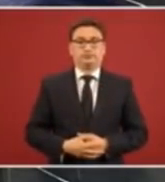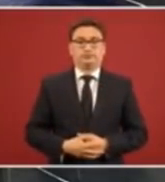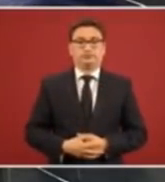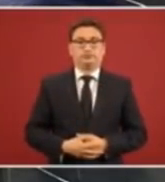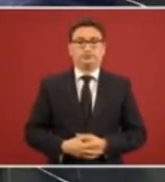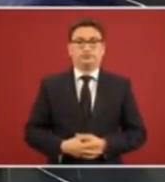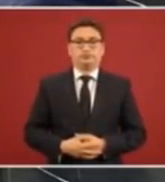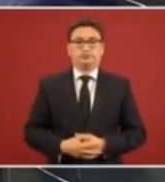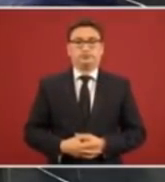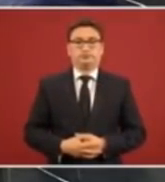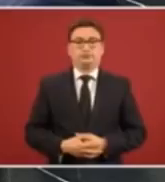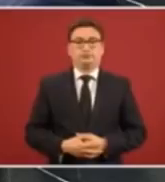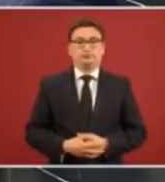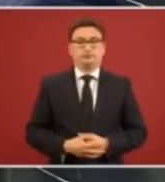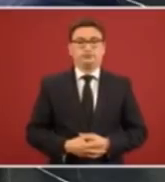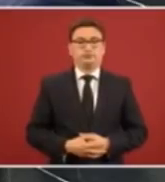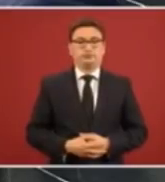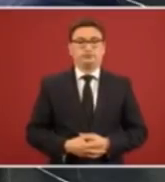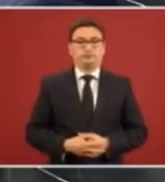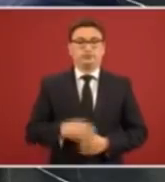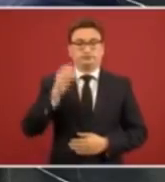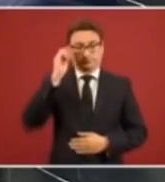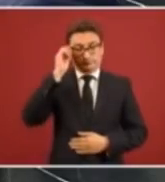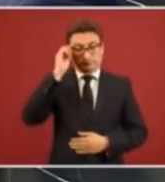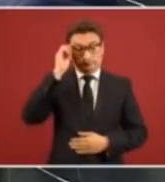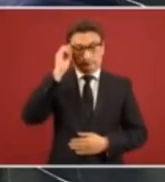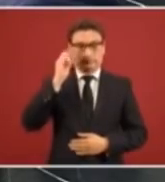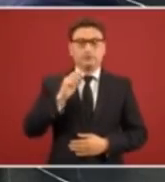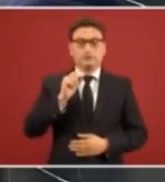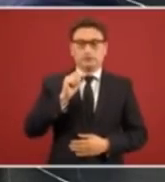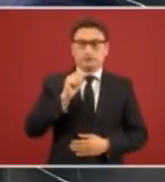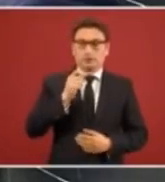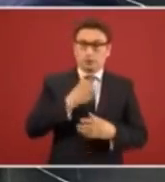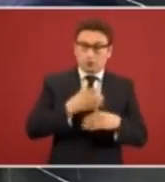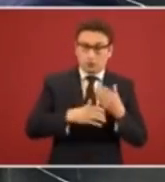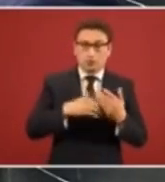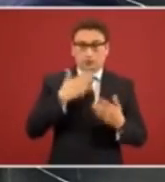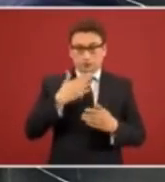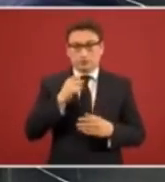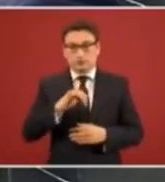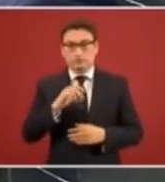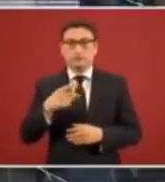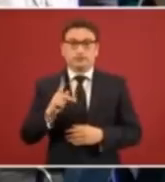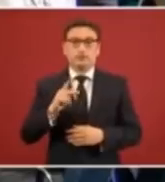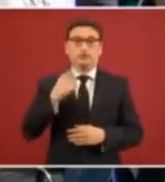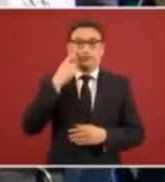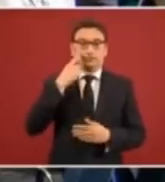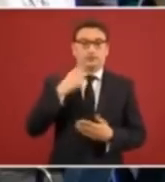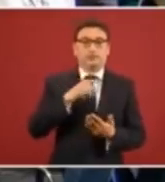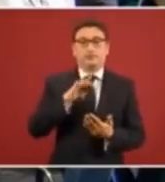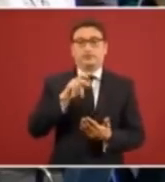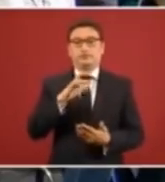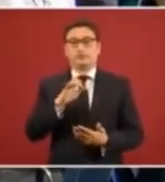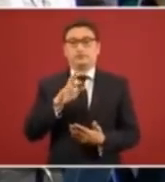Cosas muy buenas todas, ¿no? Sí, muy buenas, pero yo creo que necesitan más chayo. El Financiero,